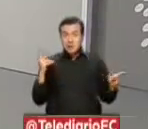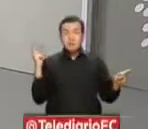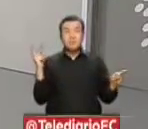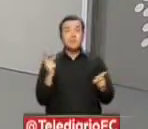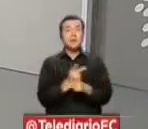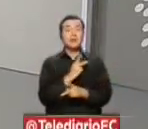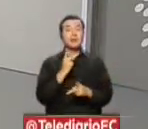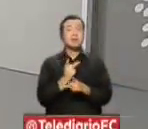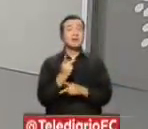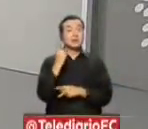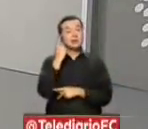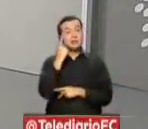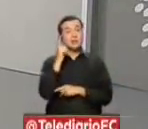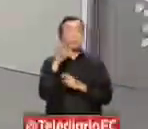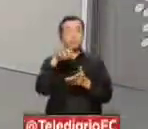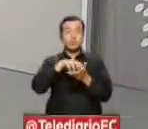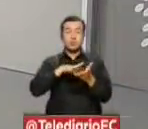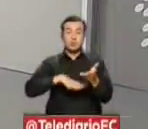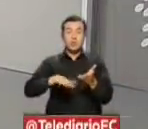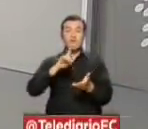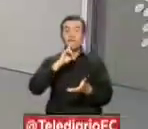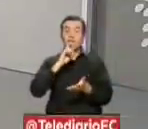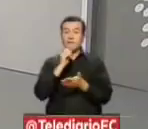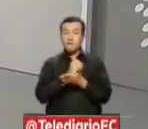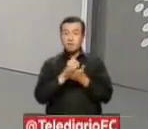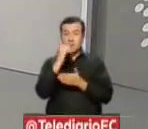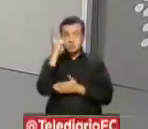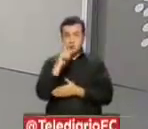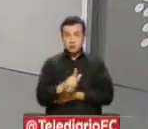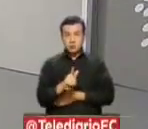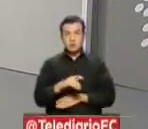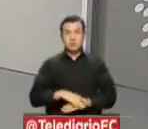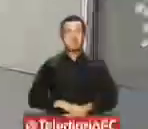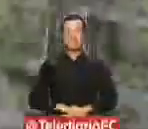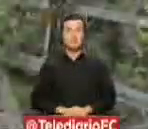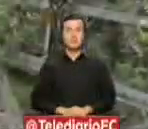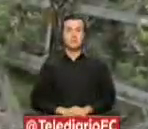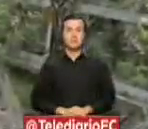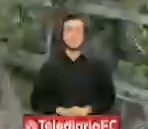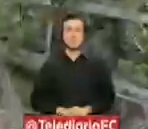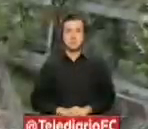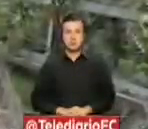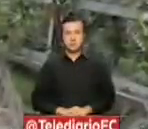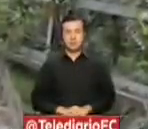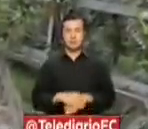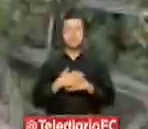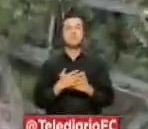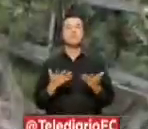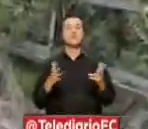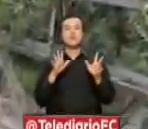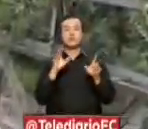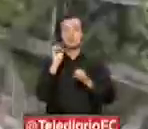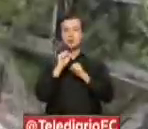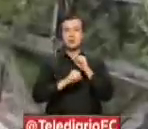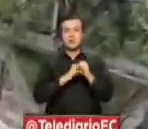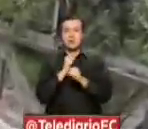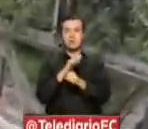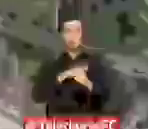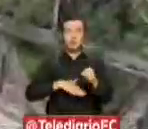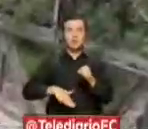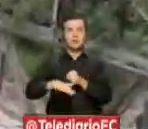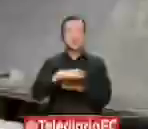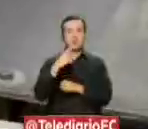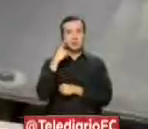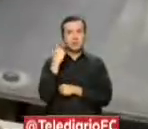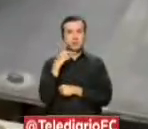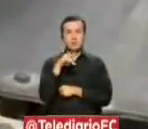con dejar incomunicadas a las provincias de El Oro y Loja. Son más de 80 años que la infraestructura del puente sobre el